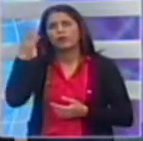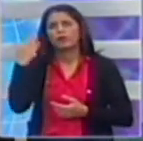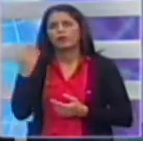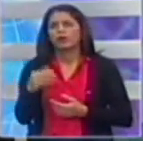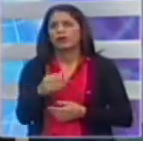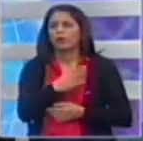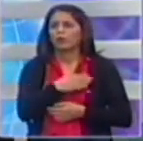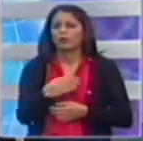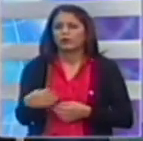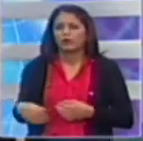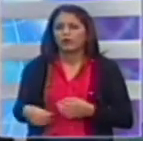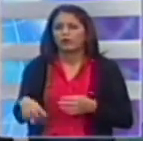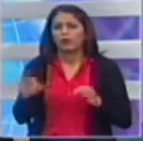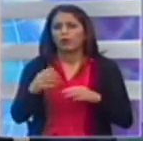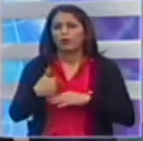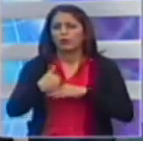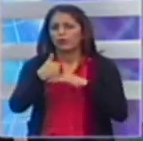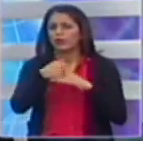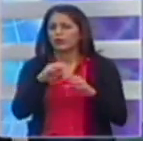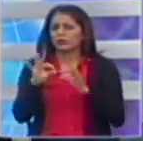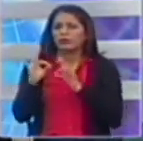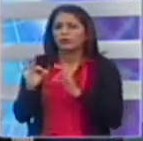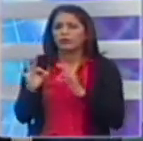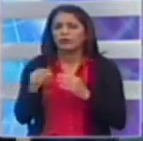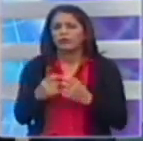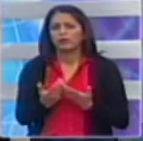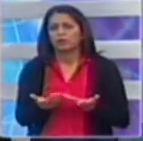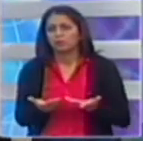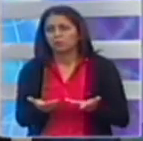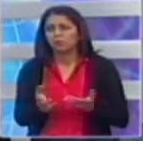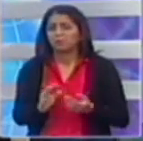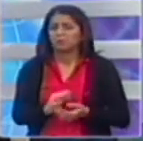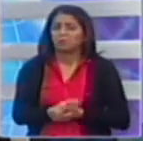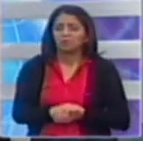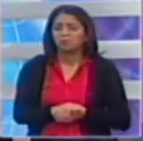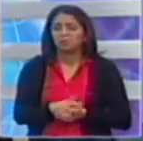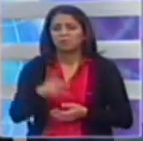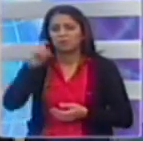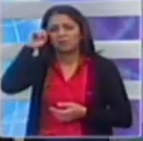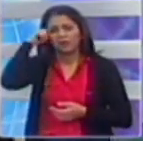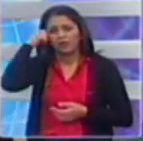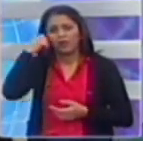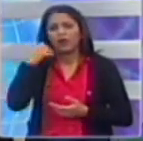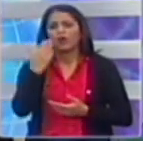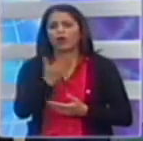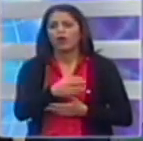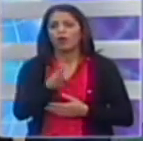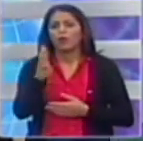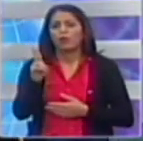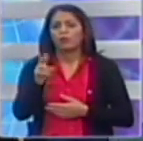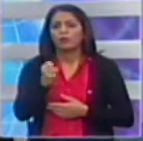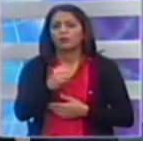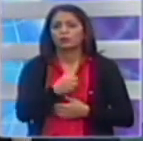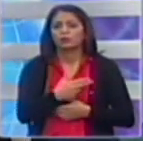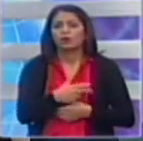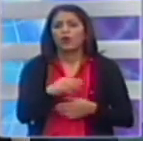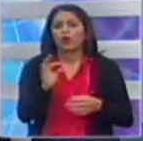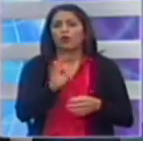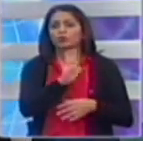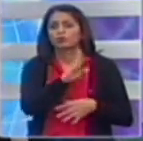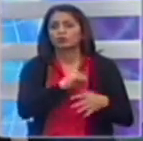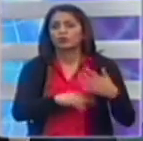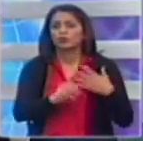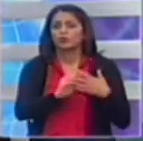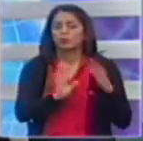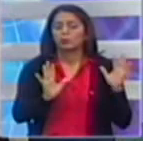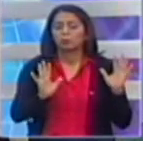vemos, ya podemos entrar a analizar qué tal fue la política, por ejemplo, el señor Bush, hijo sobre todo, pero dentro